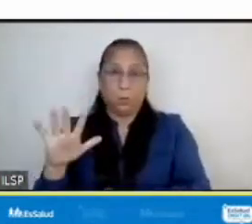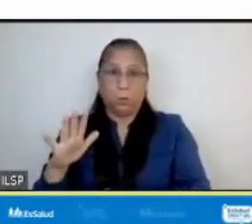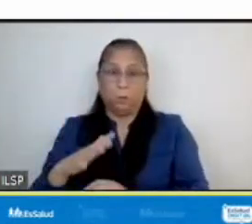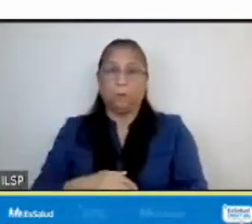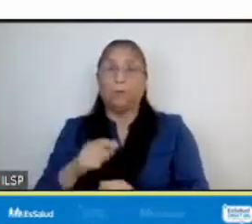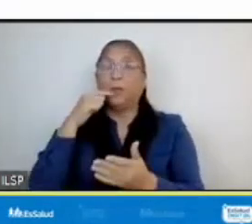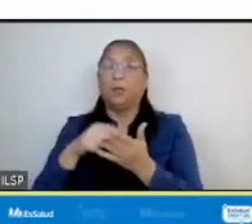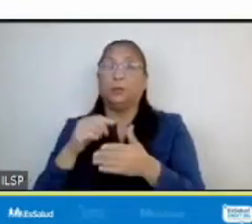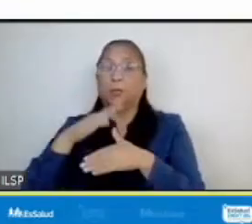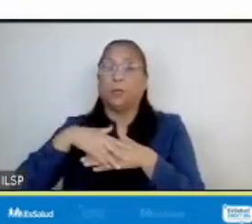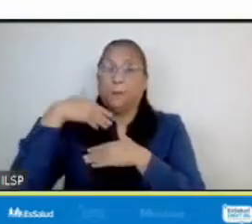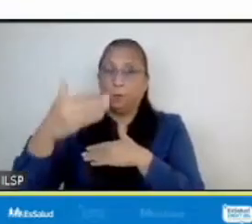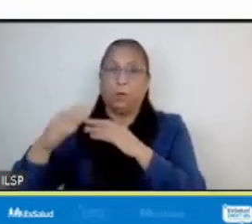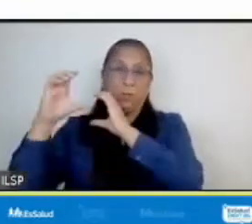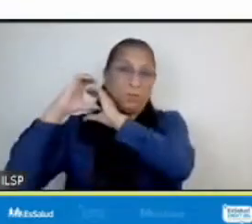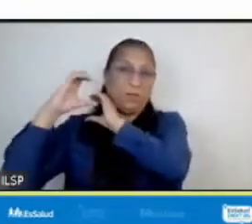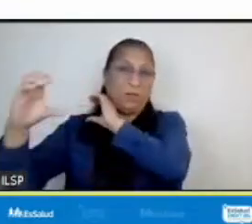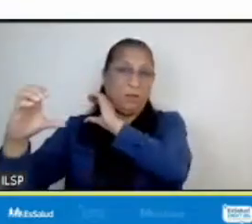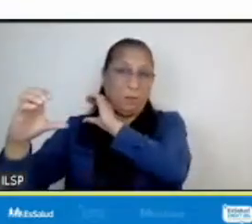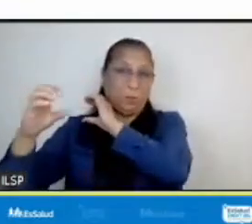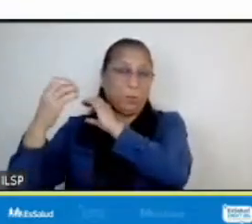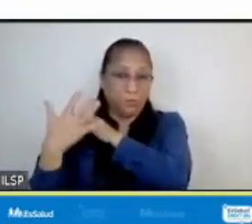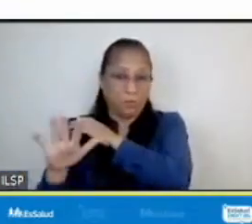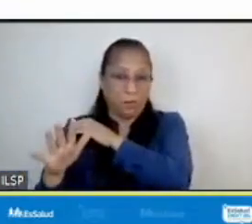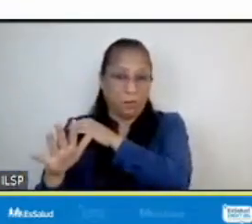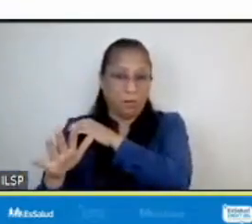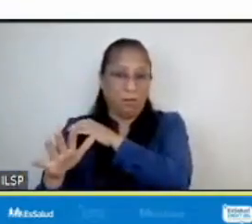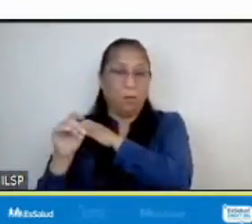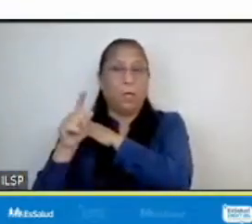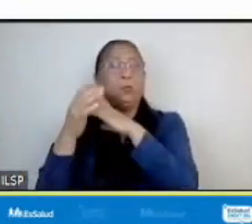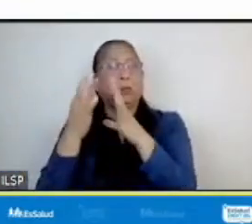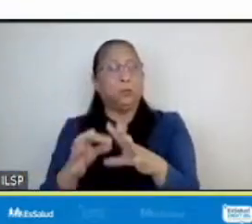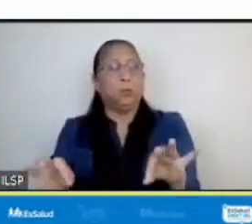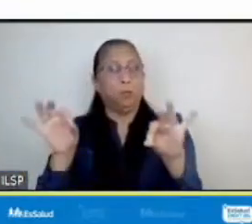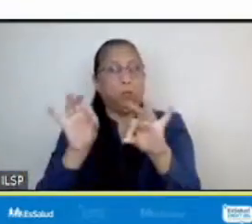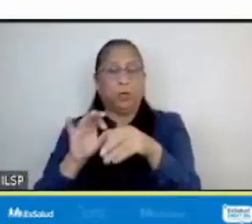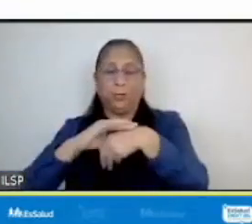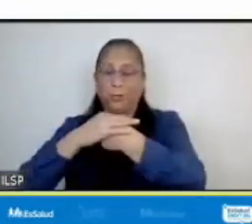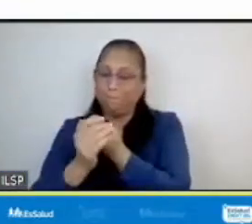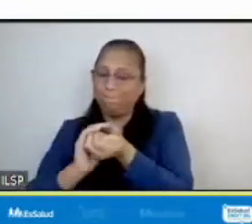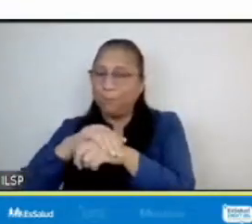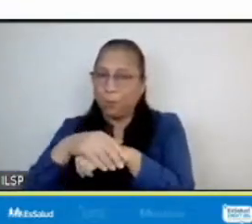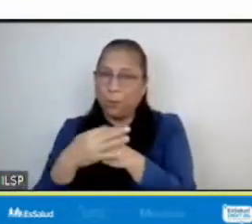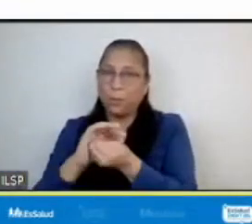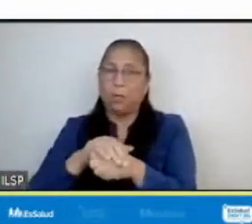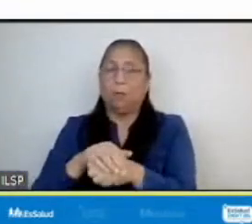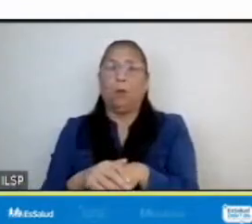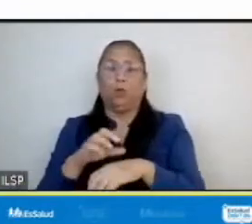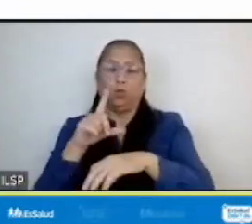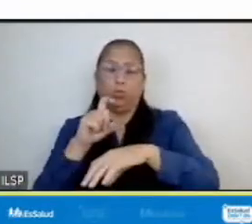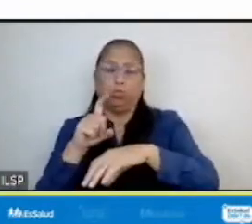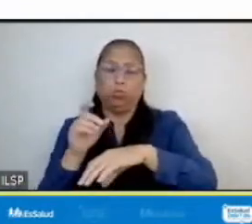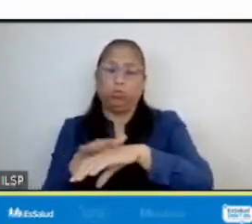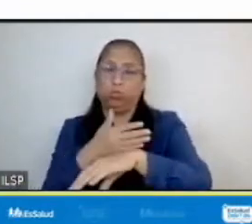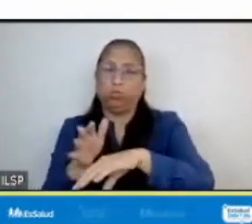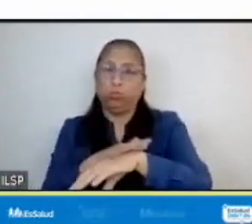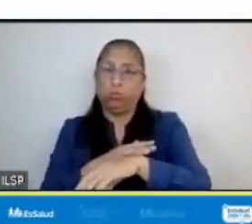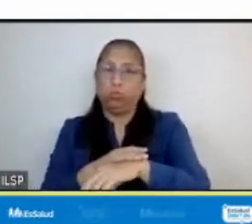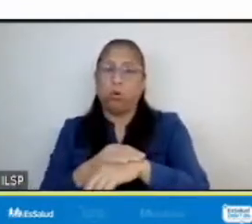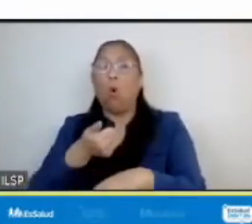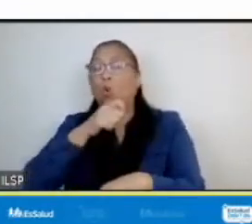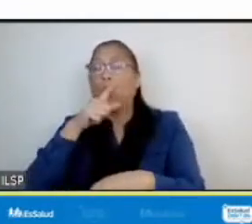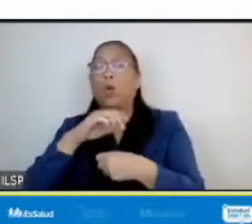de estar en el transporte público es muy importante lavarse las manos, ya sea con alcohol, gel o con agua y jabón cuando